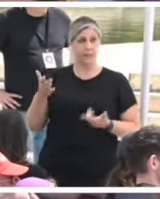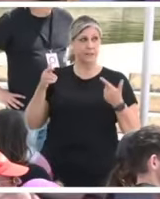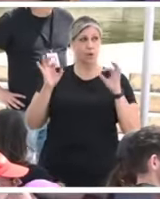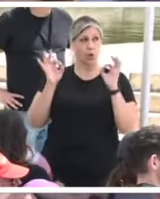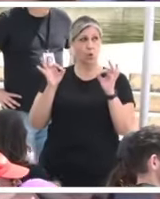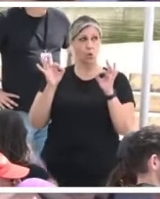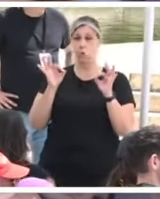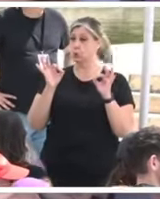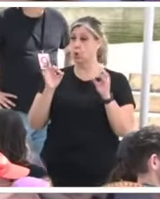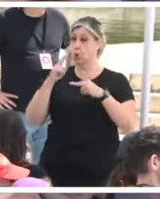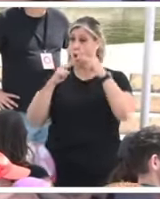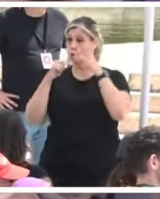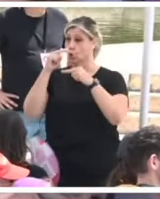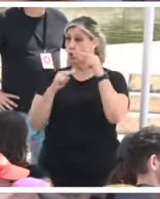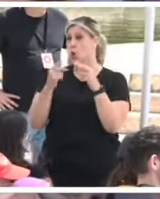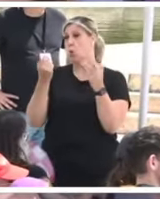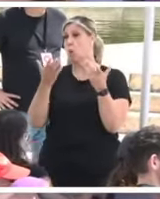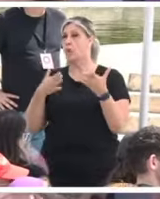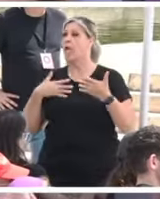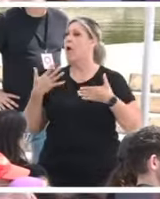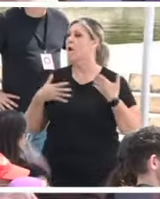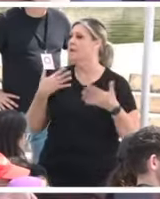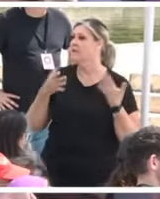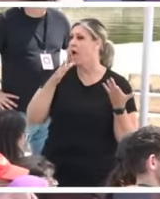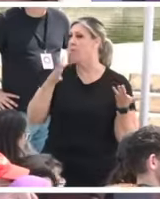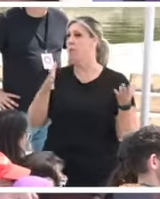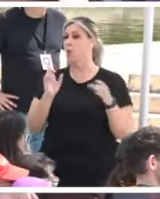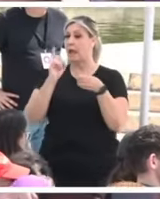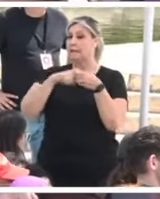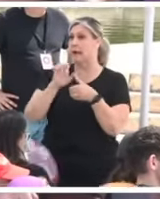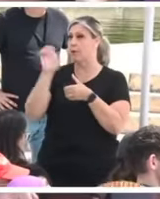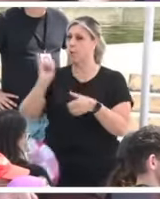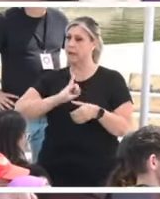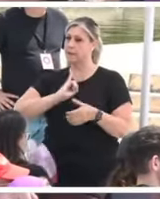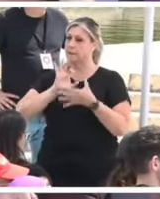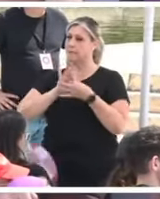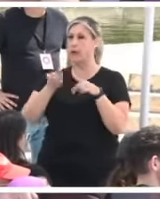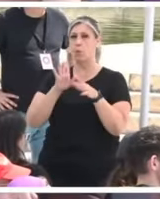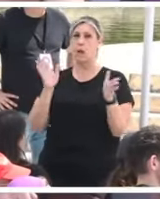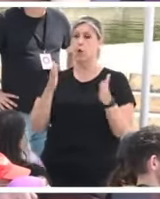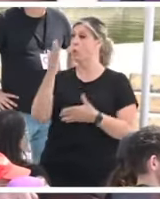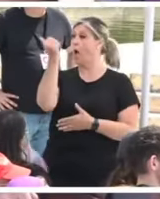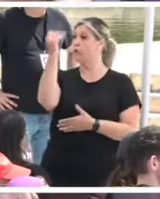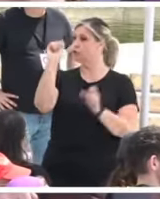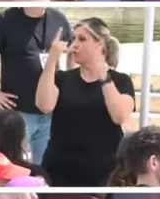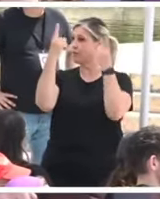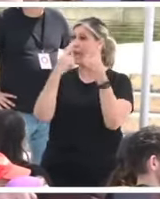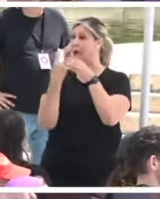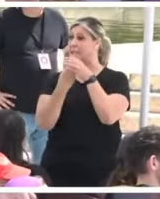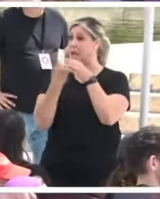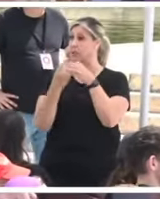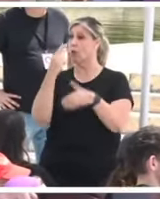esa, desde esa construcción de cierta amabilidad, porque nos identificó la entrada en Europa con el adiós definitivo al aislamiento